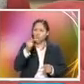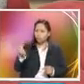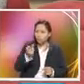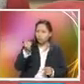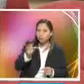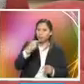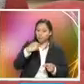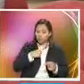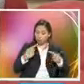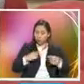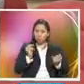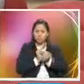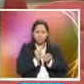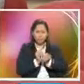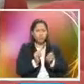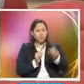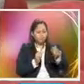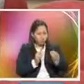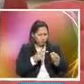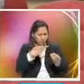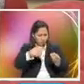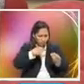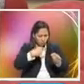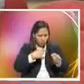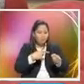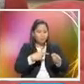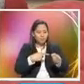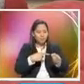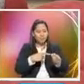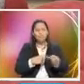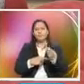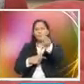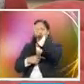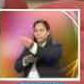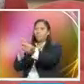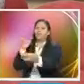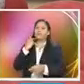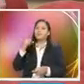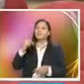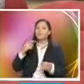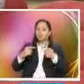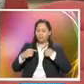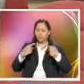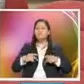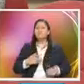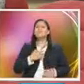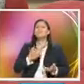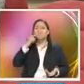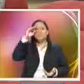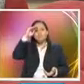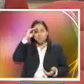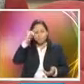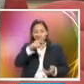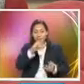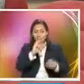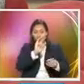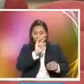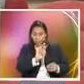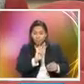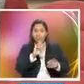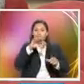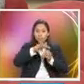cuestionario se le van a entregar a los partidos políticos para que sepan qué es lo que piensa también la gente. Claro. Entonces, ahí en esa página, en ese blog que se llama